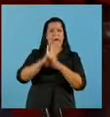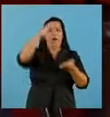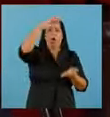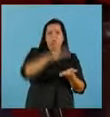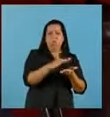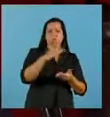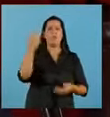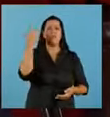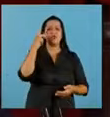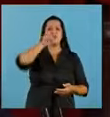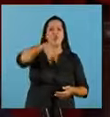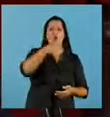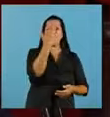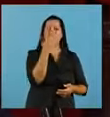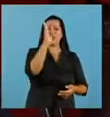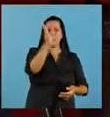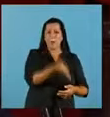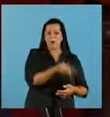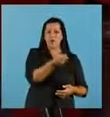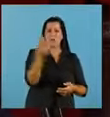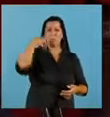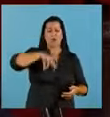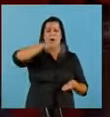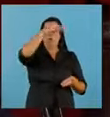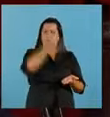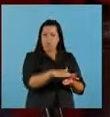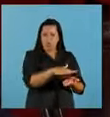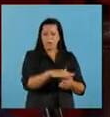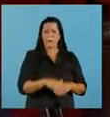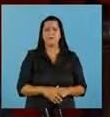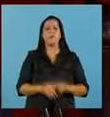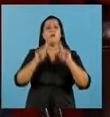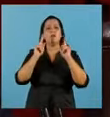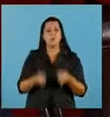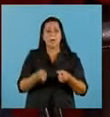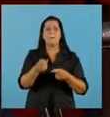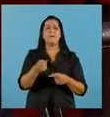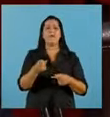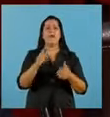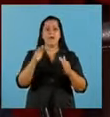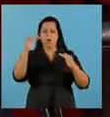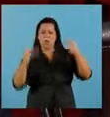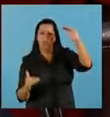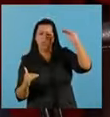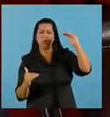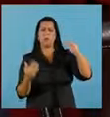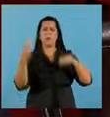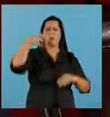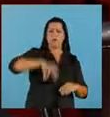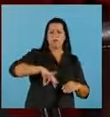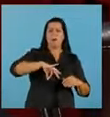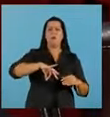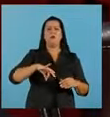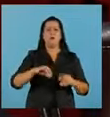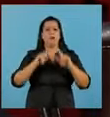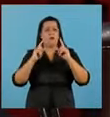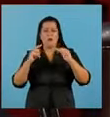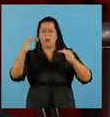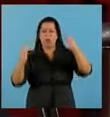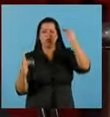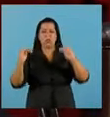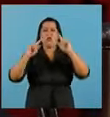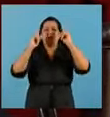18,5% de sus haberes en términos reales. Asimismo, la desigualdad entre los haberes se incrementó hacia el